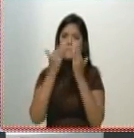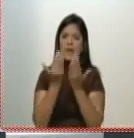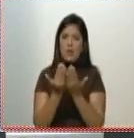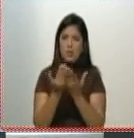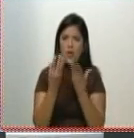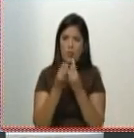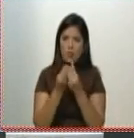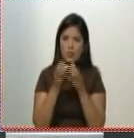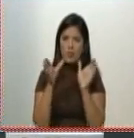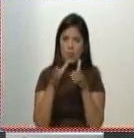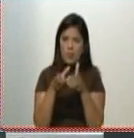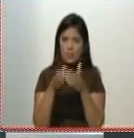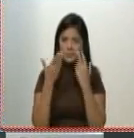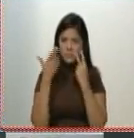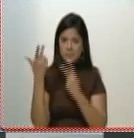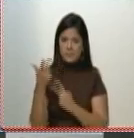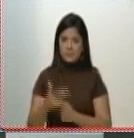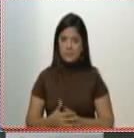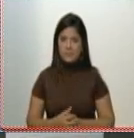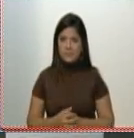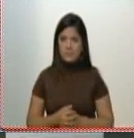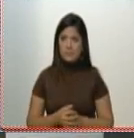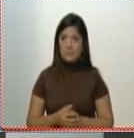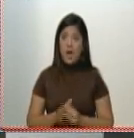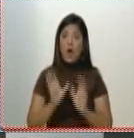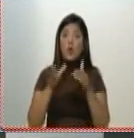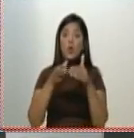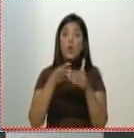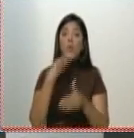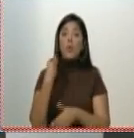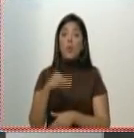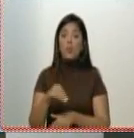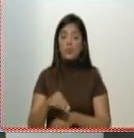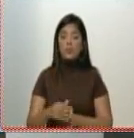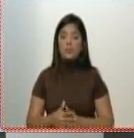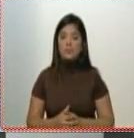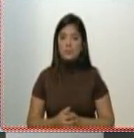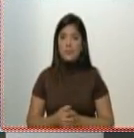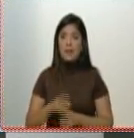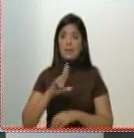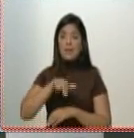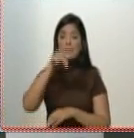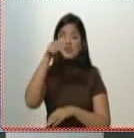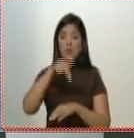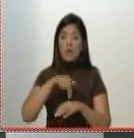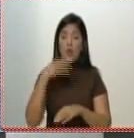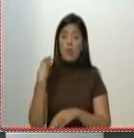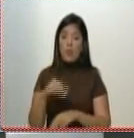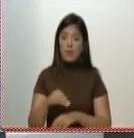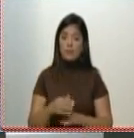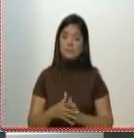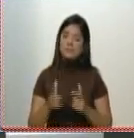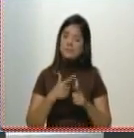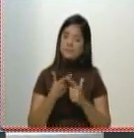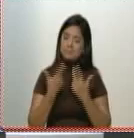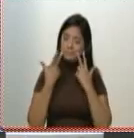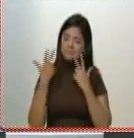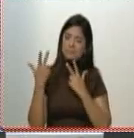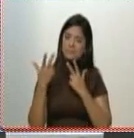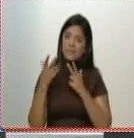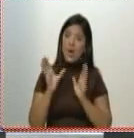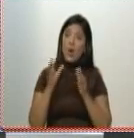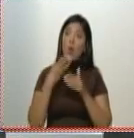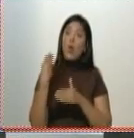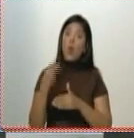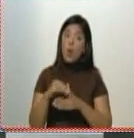conjunto. Son la selección juvenil, Engelberg, ¿no? Son la selección nacional juvenil. Parte entonces de la generación de relevo